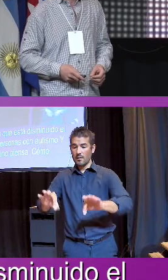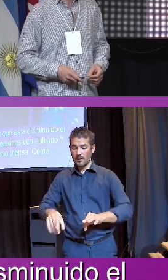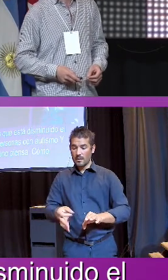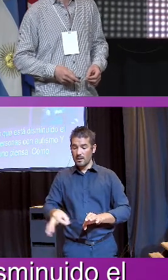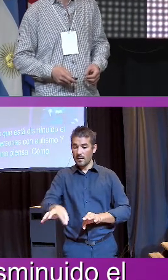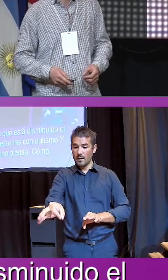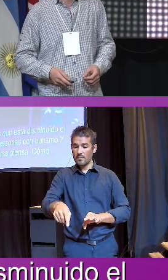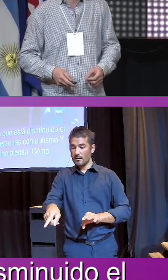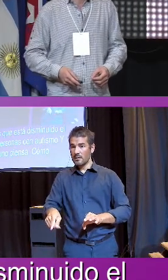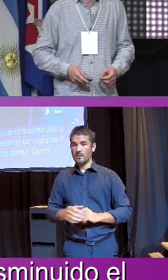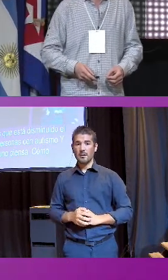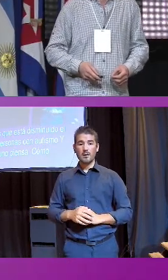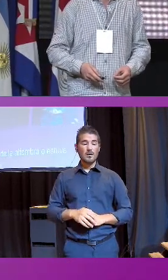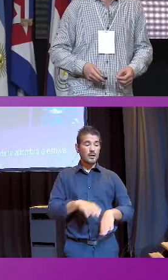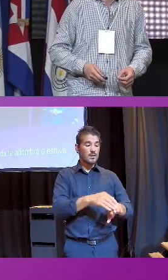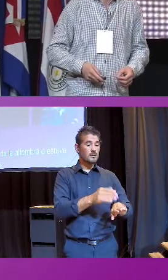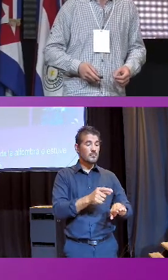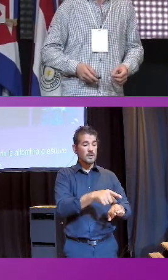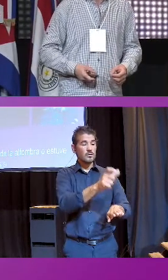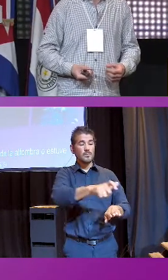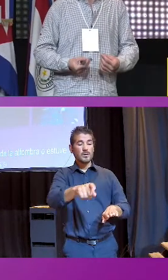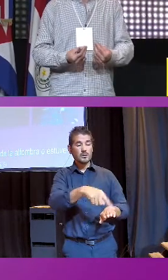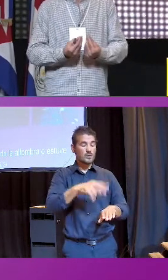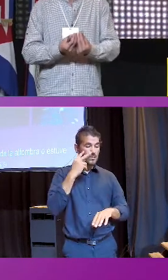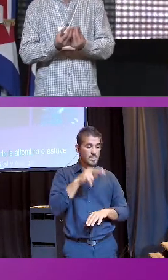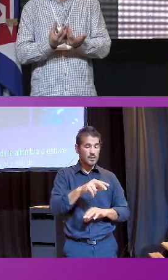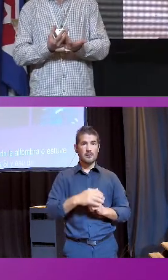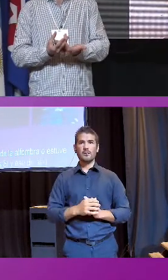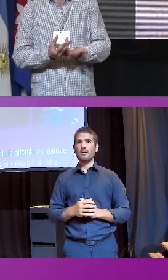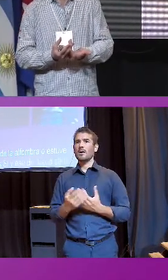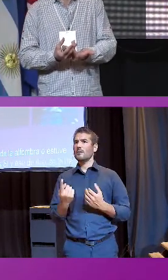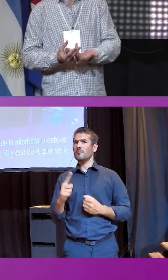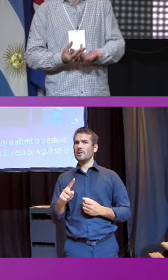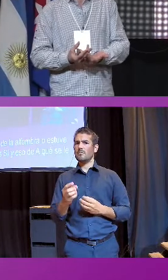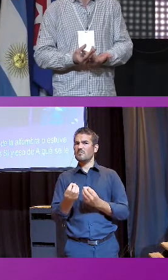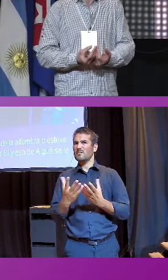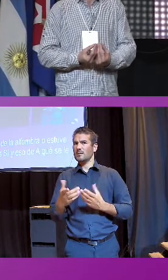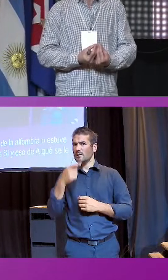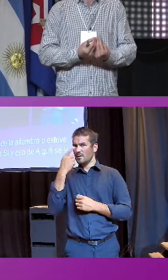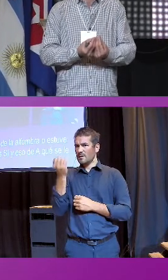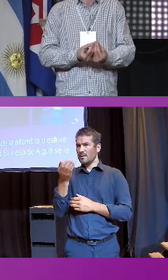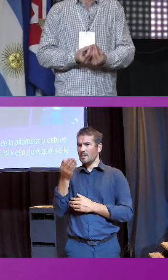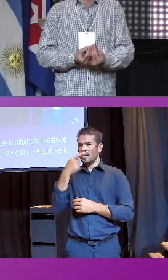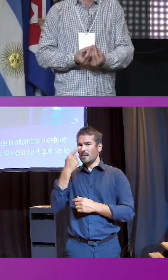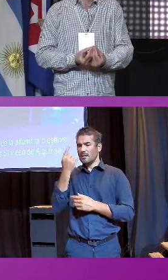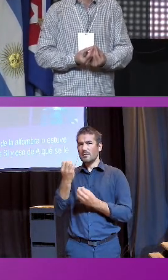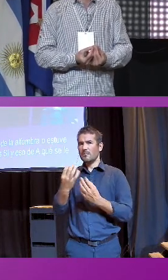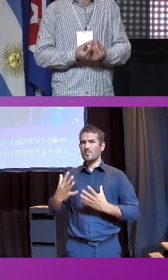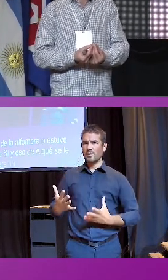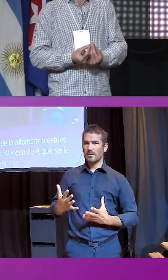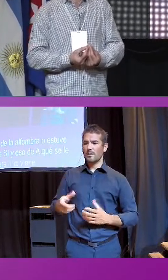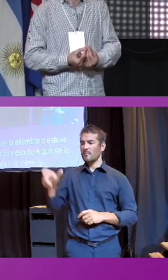los zapatos de las personas, ¿sí? Y eso de a qué se le da relevancia, qué es importante para uno,